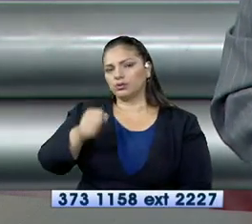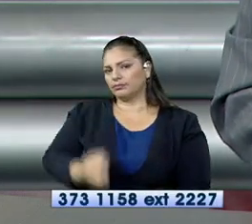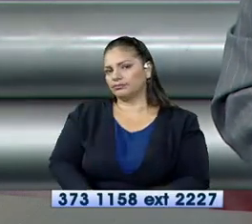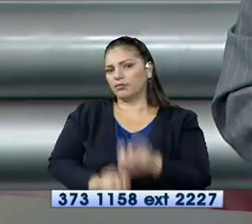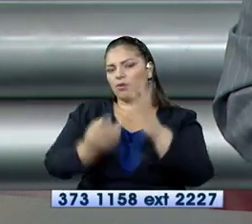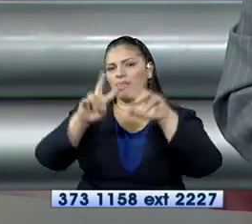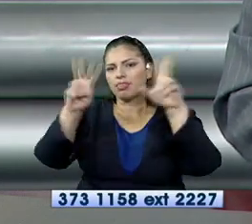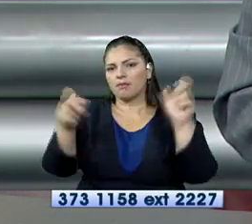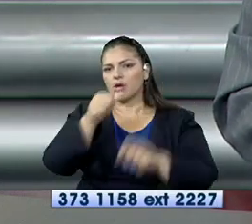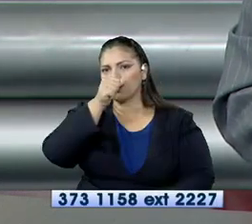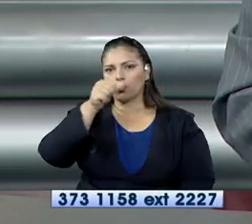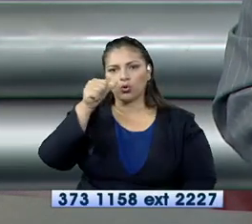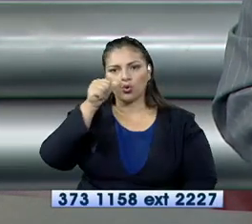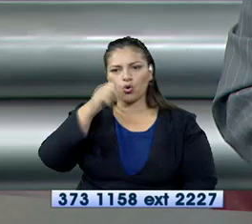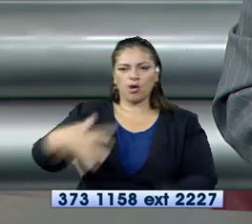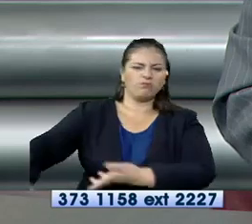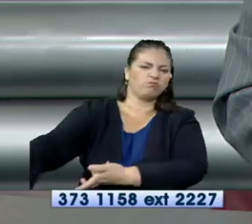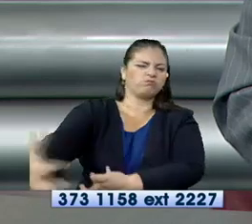periodística al respecto.